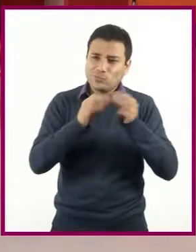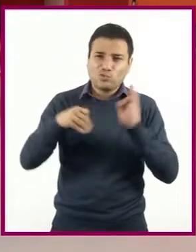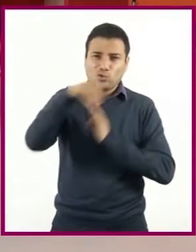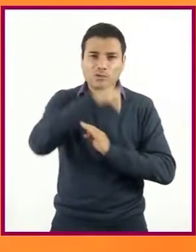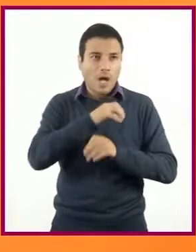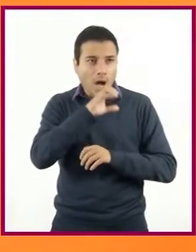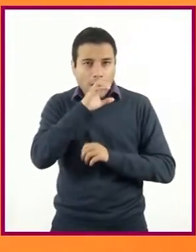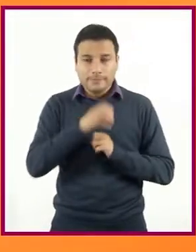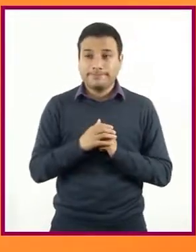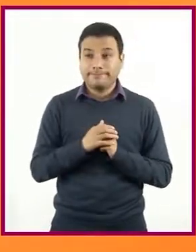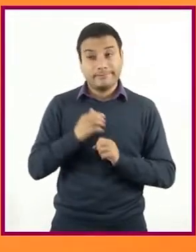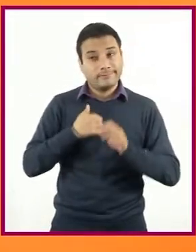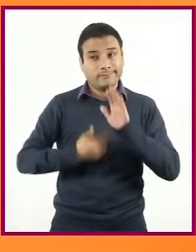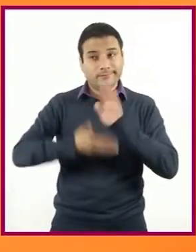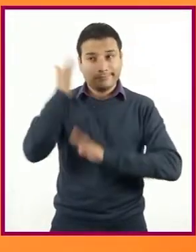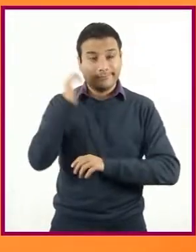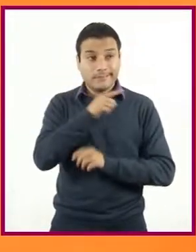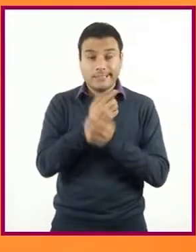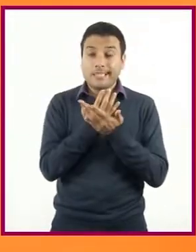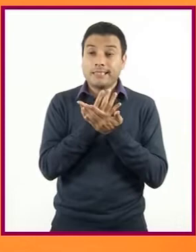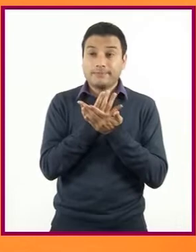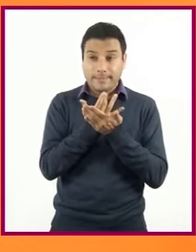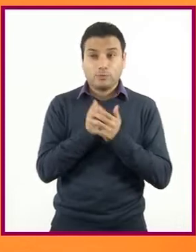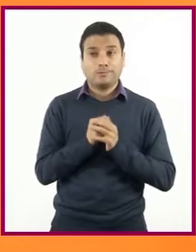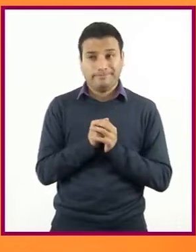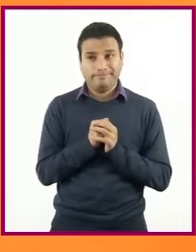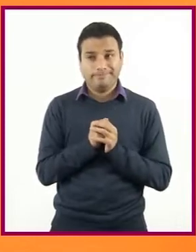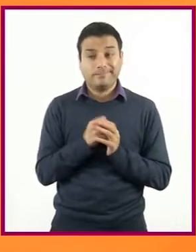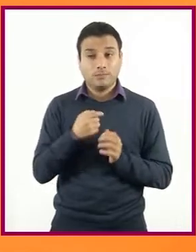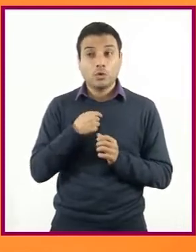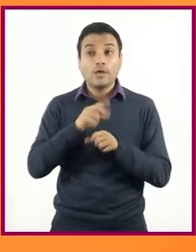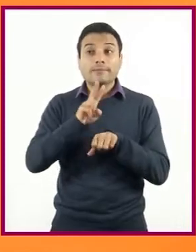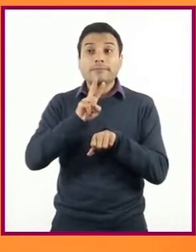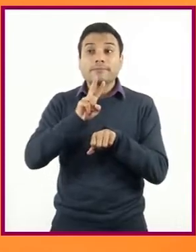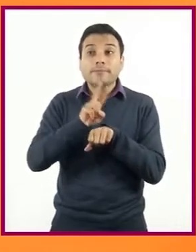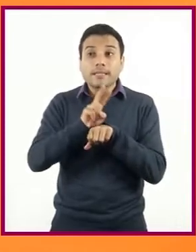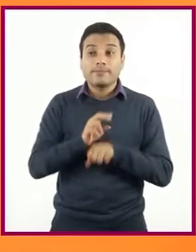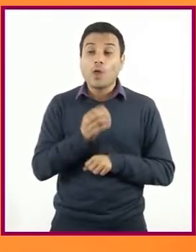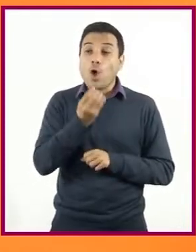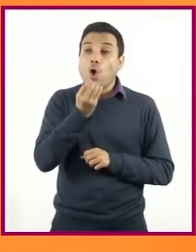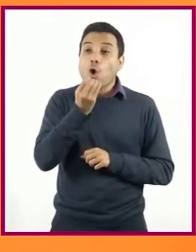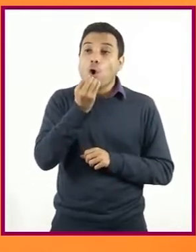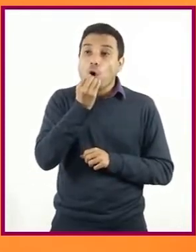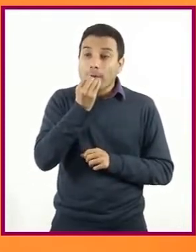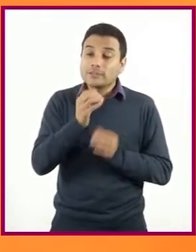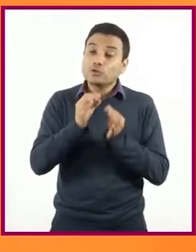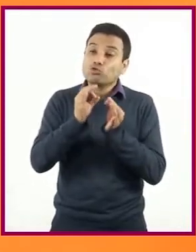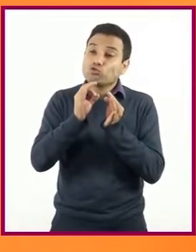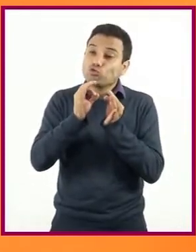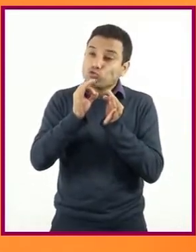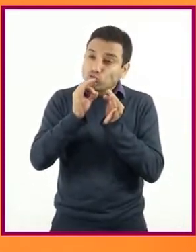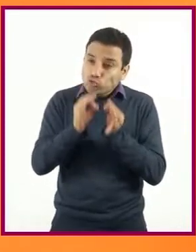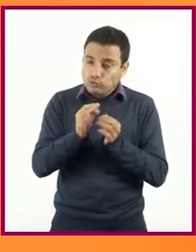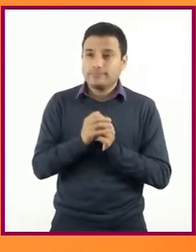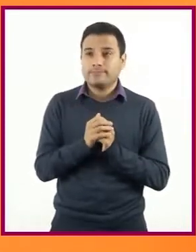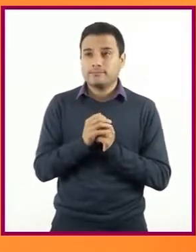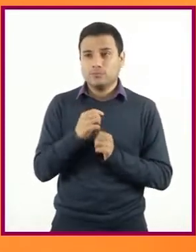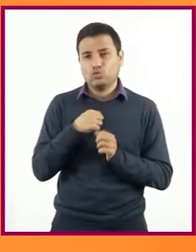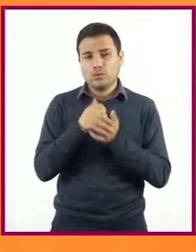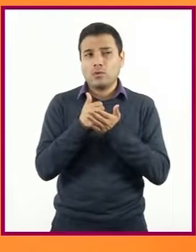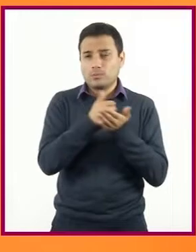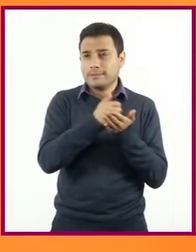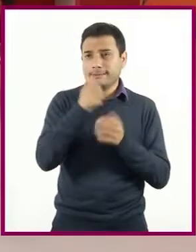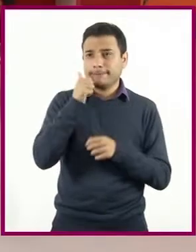tengo que ir porque él me tiene que esperar. Es que tengo que vigilar que les sirvan de comer específicamente. Es que no puede vivir sin